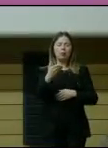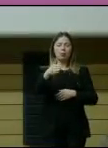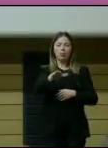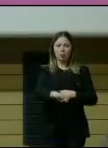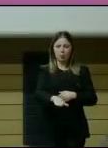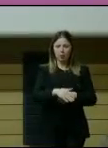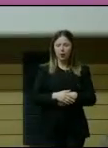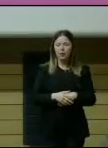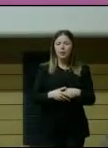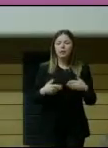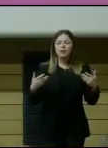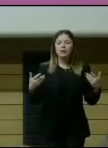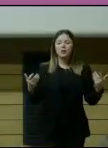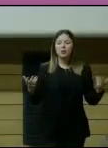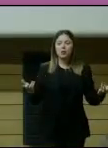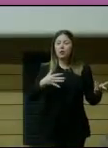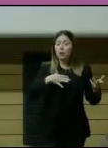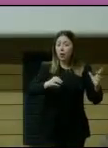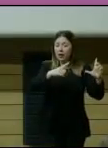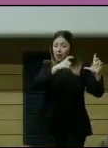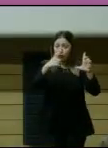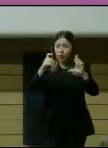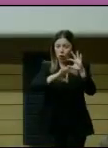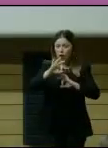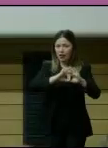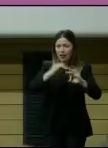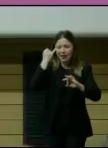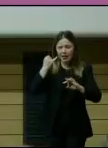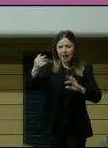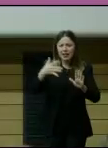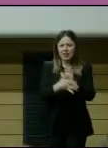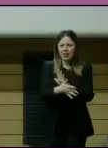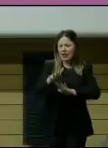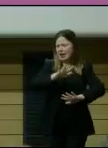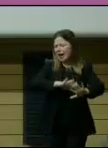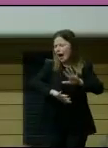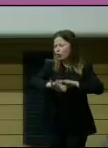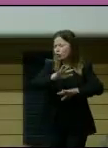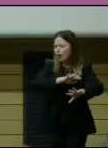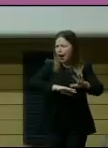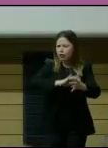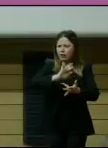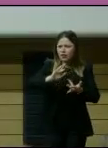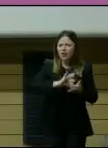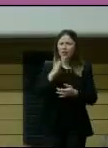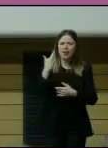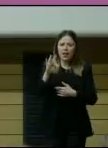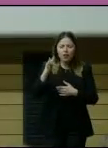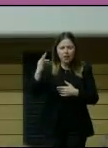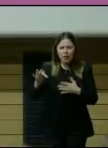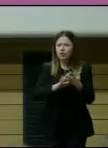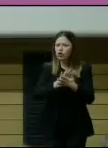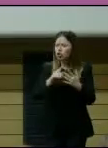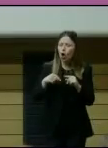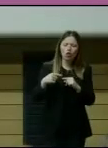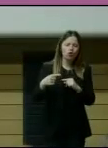Ya podías decir, podías ordenar más las fotos, la idea es esta, es un caos. La idea era esta, fentanilo, fentanilo, fentanilo, todos los